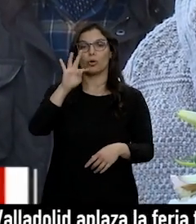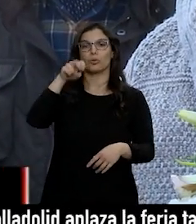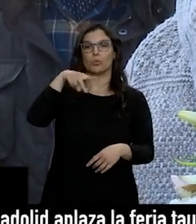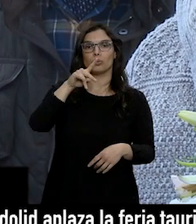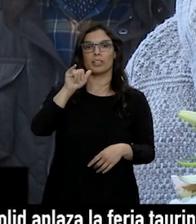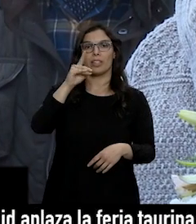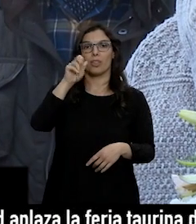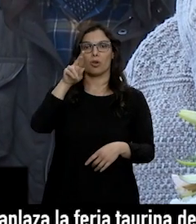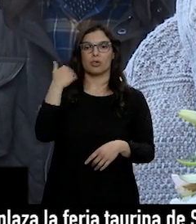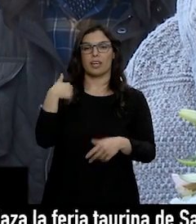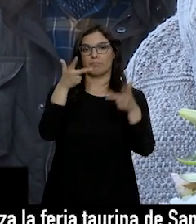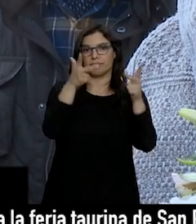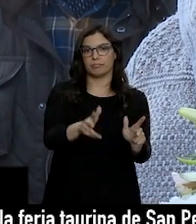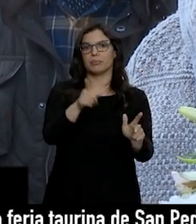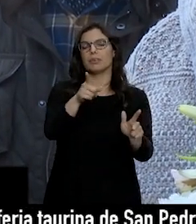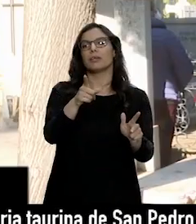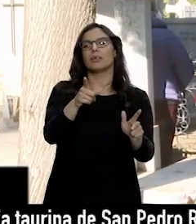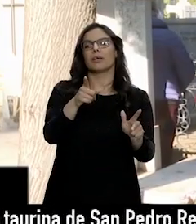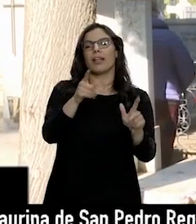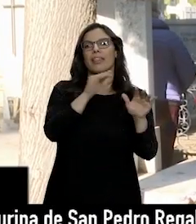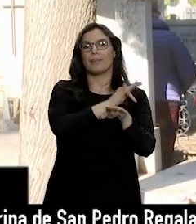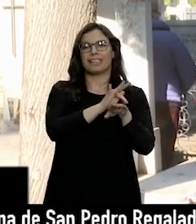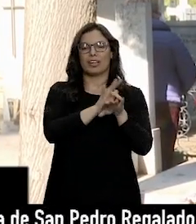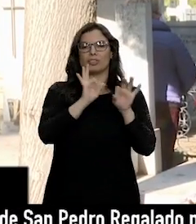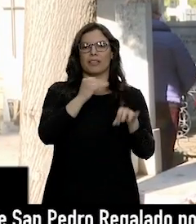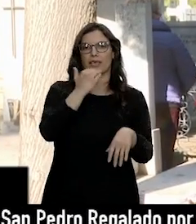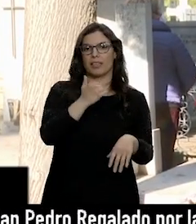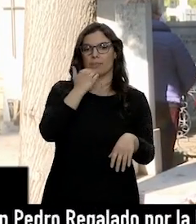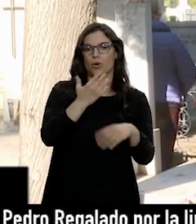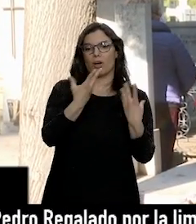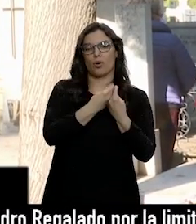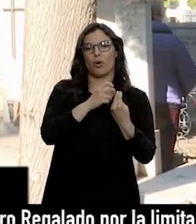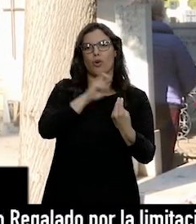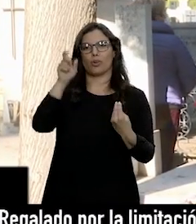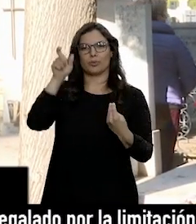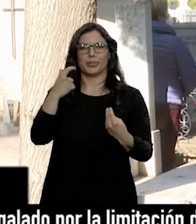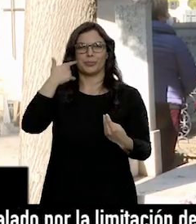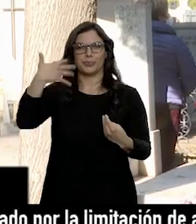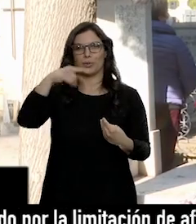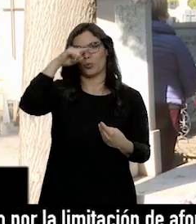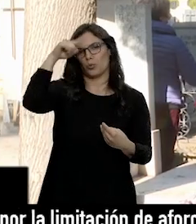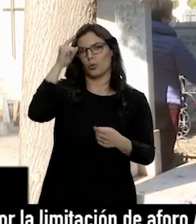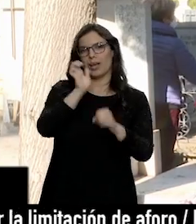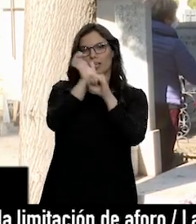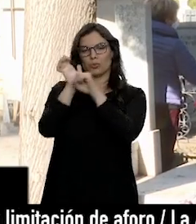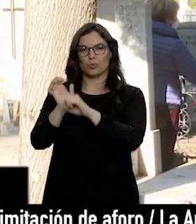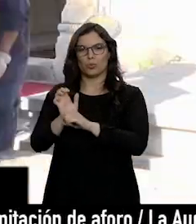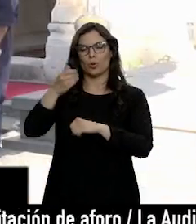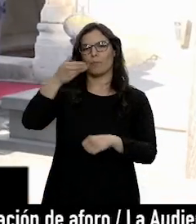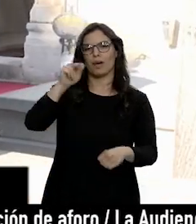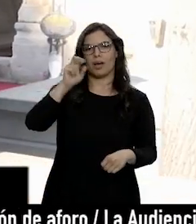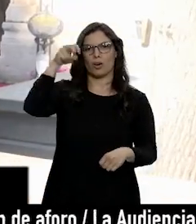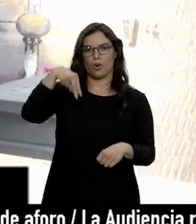ya en el Panteón de los Ilustres del cementerio de Zamora, junto a otro de los grandes del mundo de la cultura, el escultor Eduardo